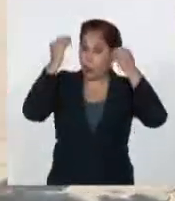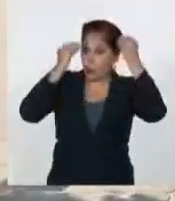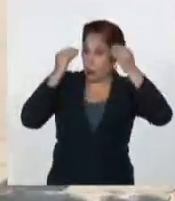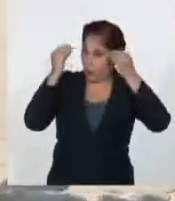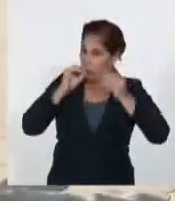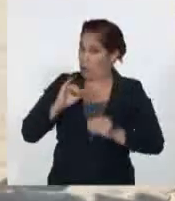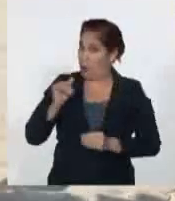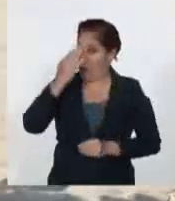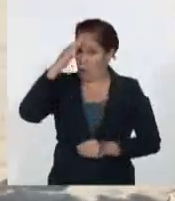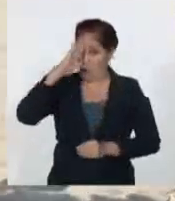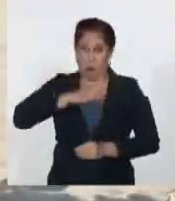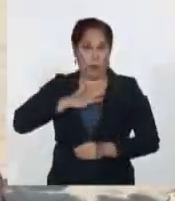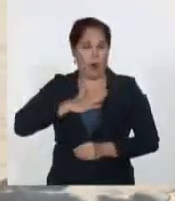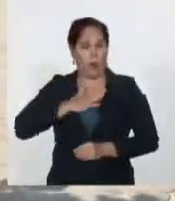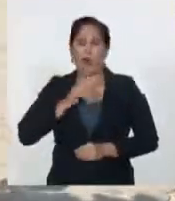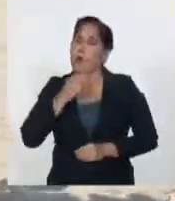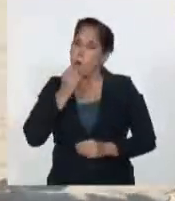también a los cubanos Y a la sociedad